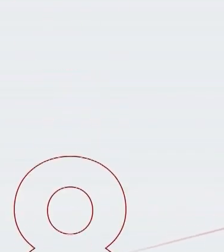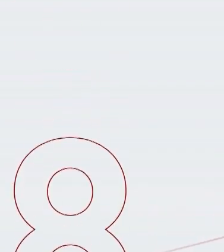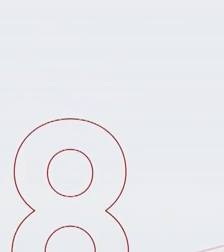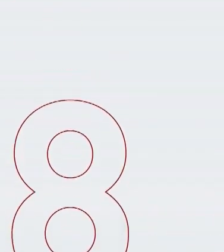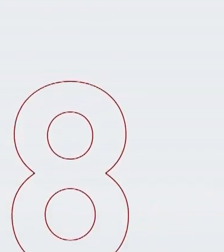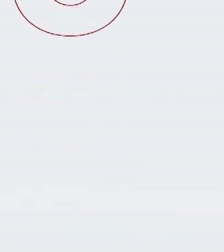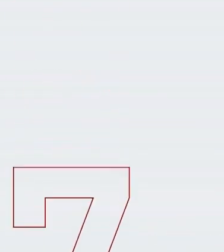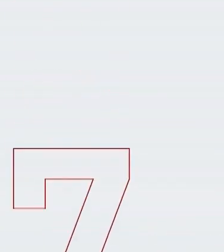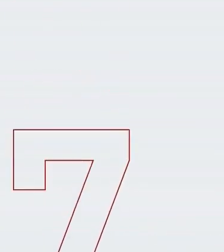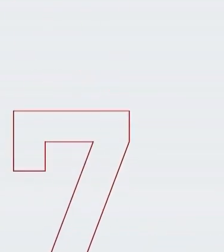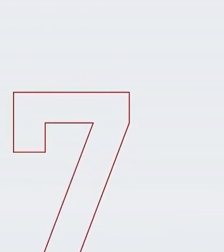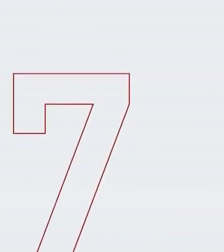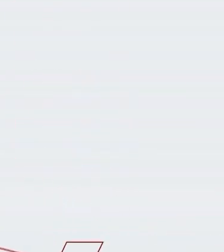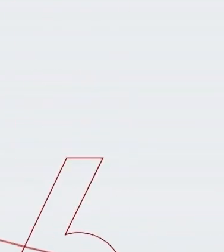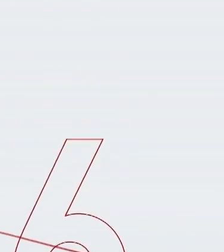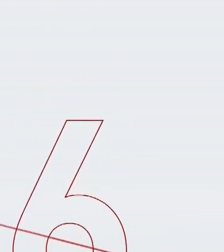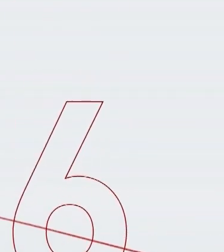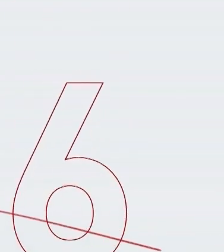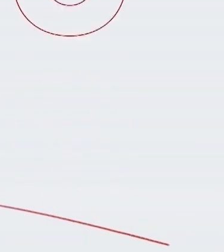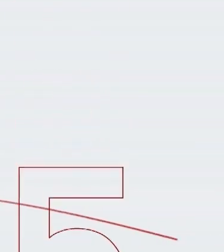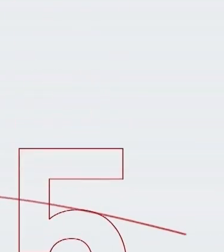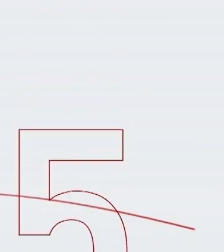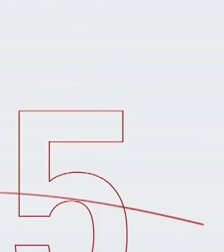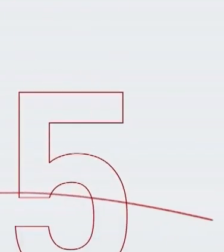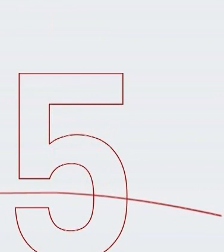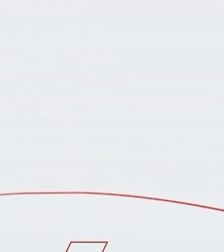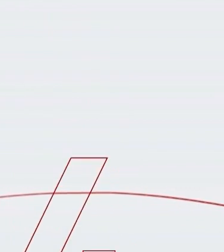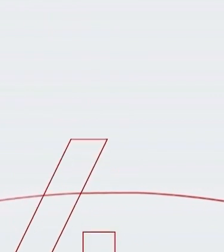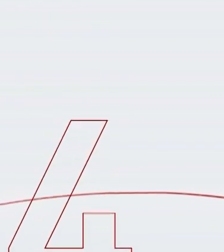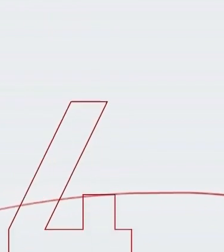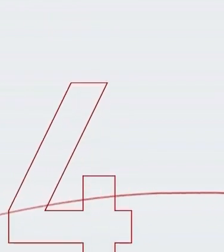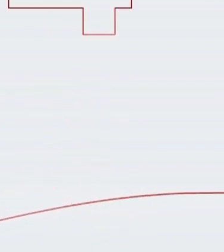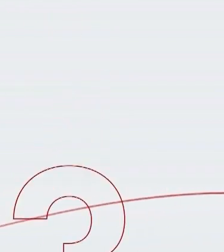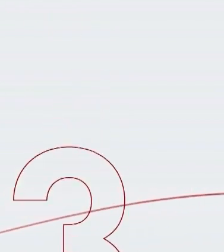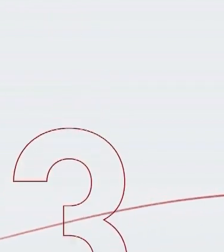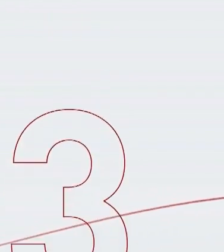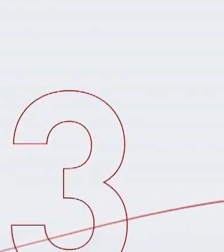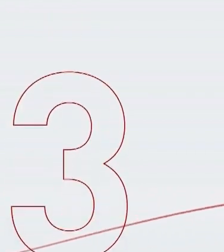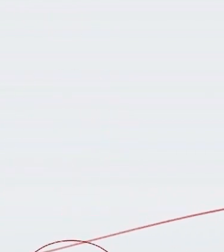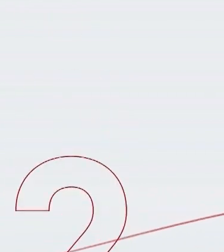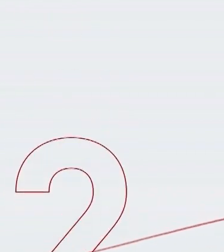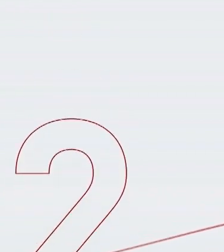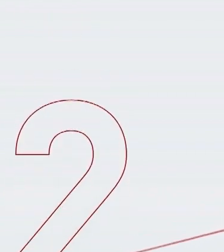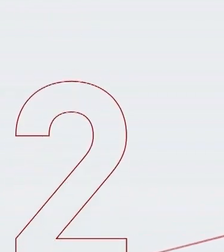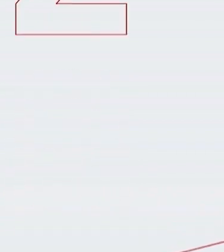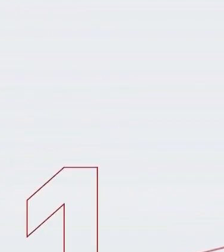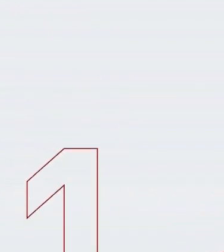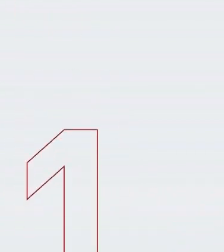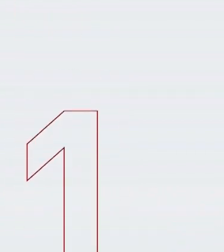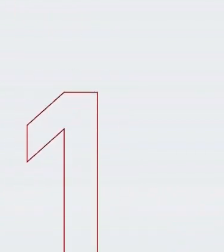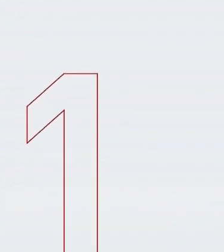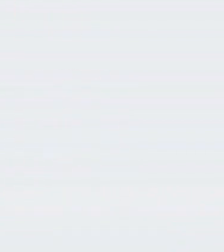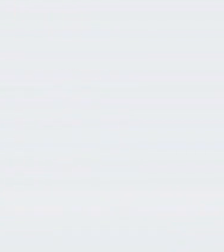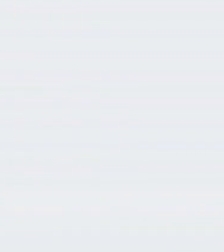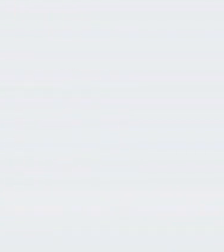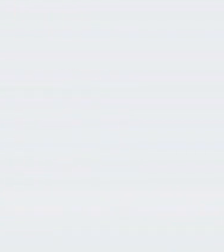a mission. I'm paying dues. I'm in position. I'm staying up. It's getting late. You're doing good. I'm doing